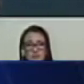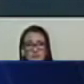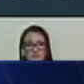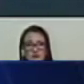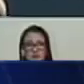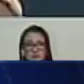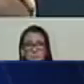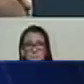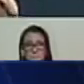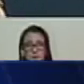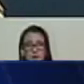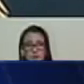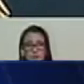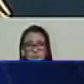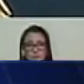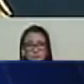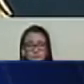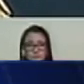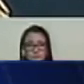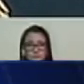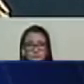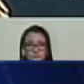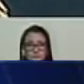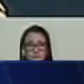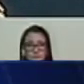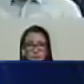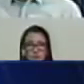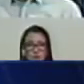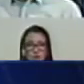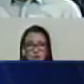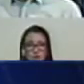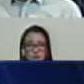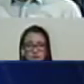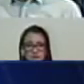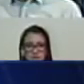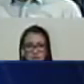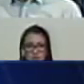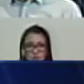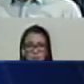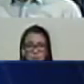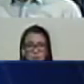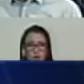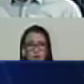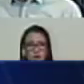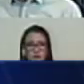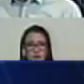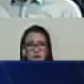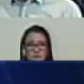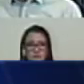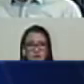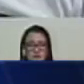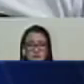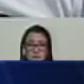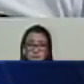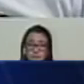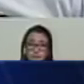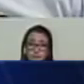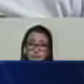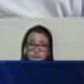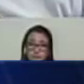3,3 veces, o sea, 3,3 vueltas le dio el pueblo de Venezuela a Falcón para decirle, no, mijo, agárrate tu Fondo Monetario Internacional y tu propuesta de